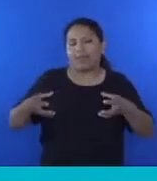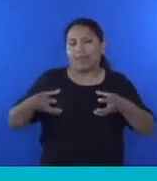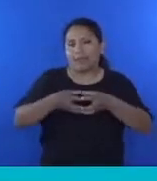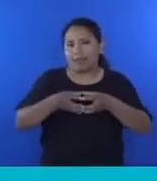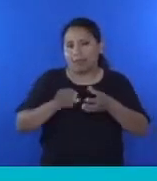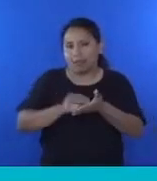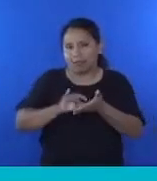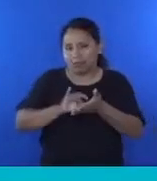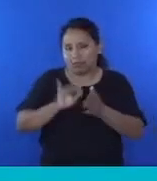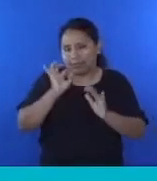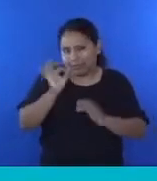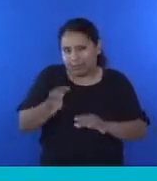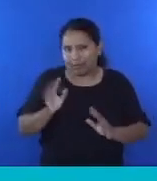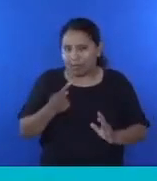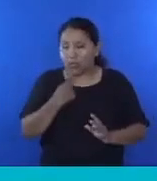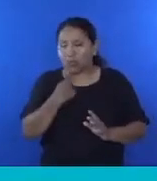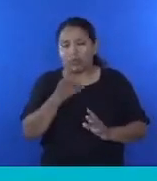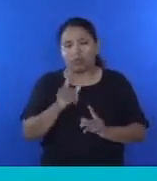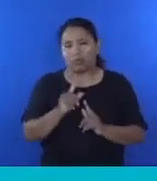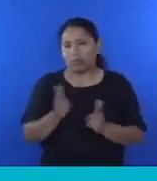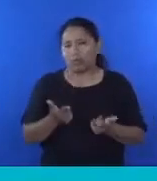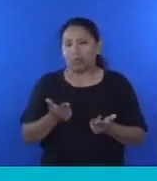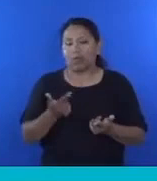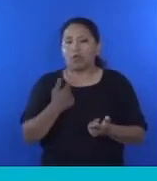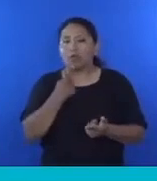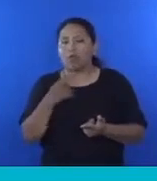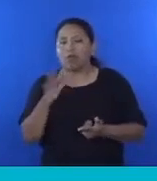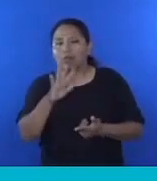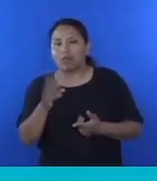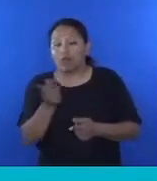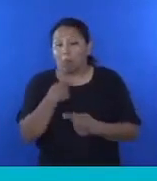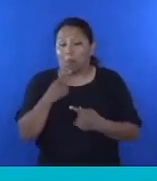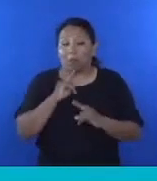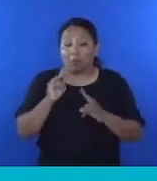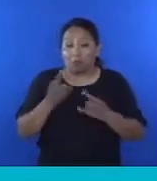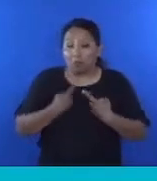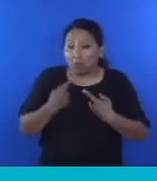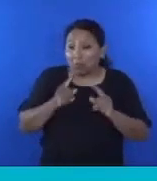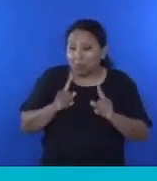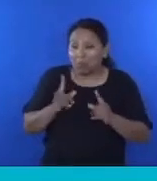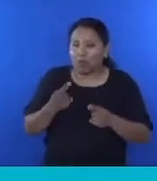hay duda sobre eso. Entonces no está bueno poner en duda lo que nosotros mismos hacemos.